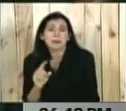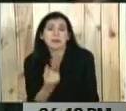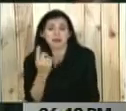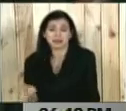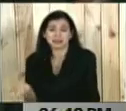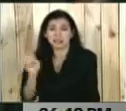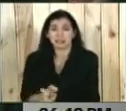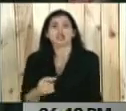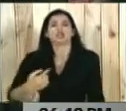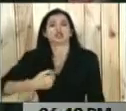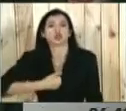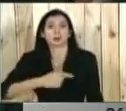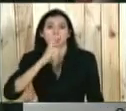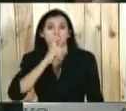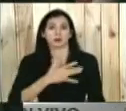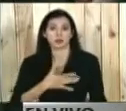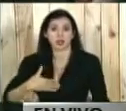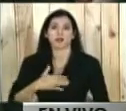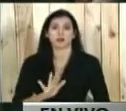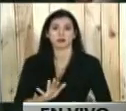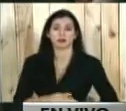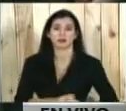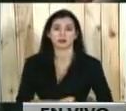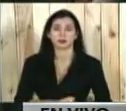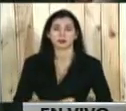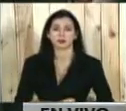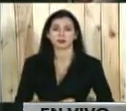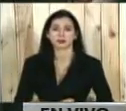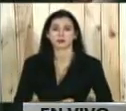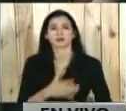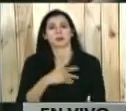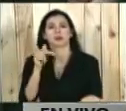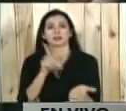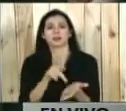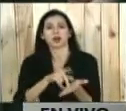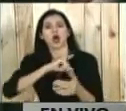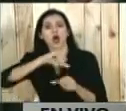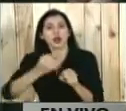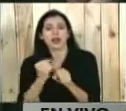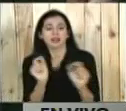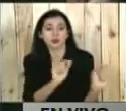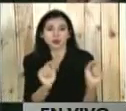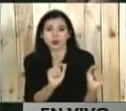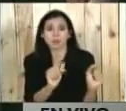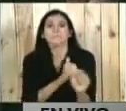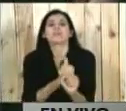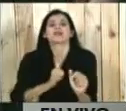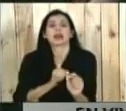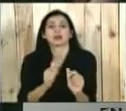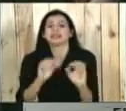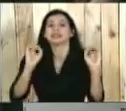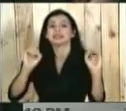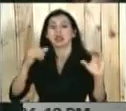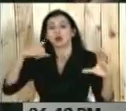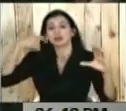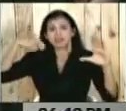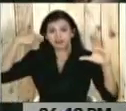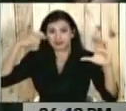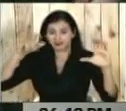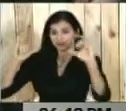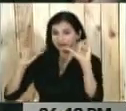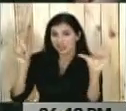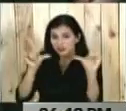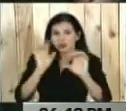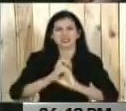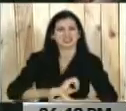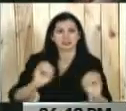lo hice. Es más, me gustaría participar en jornadas de discusión con ellos en privado, sin cámara. Para ver